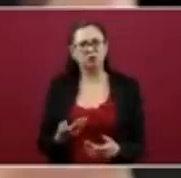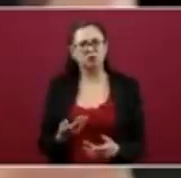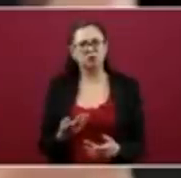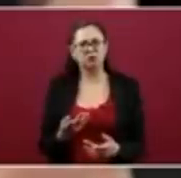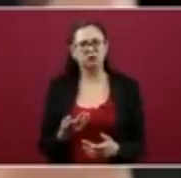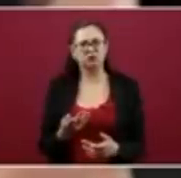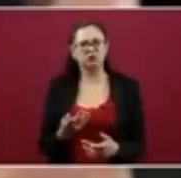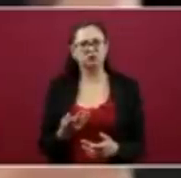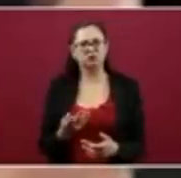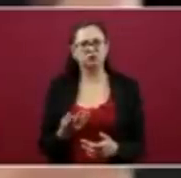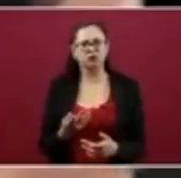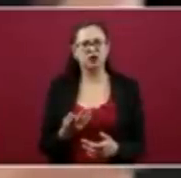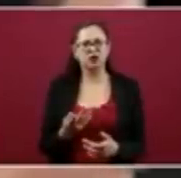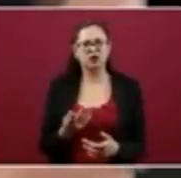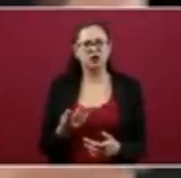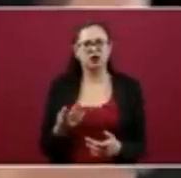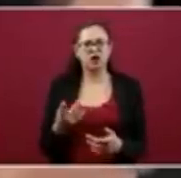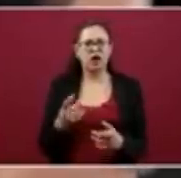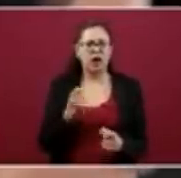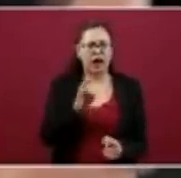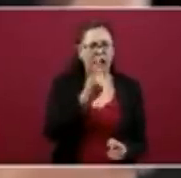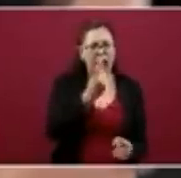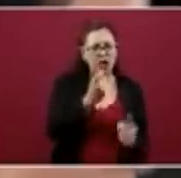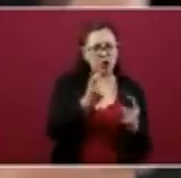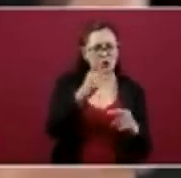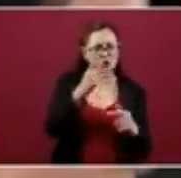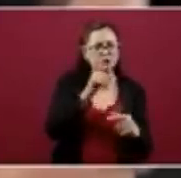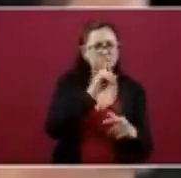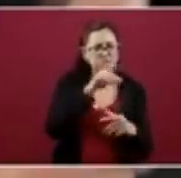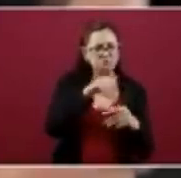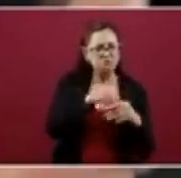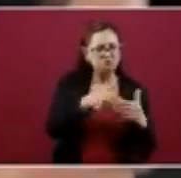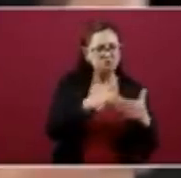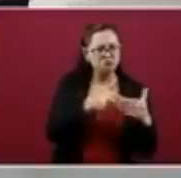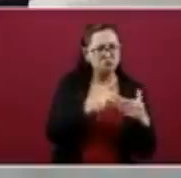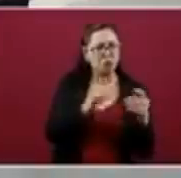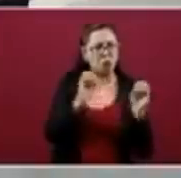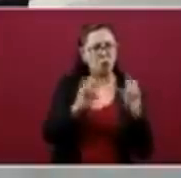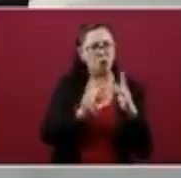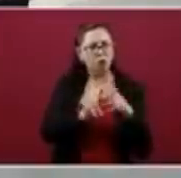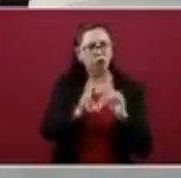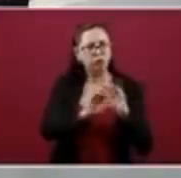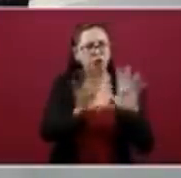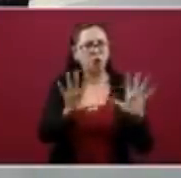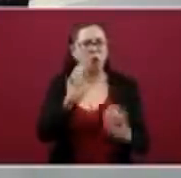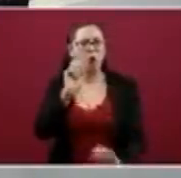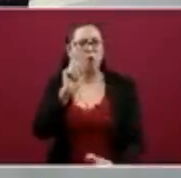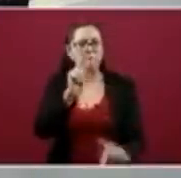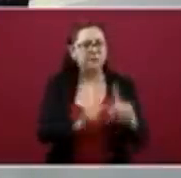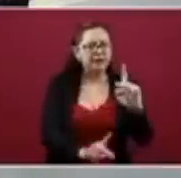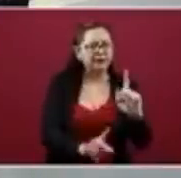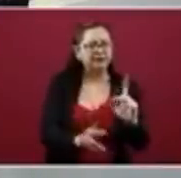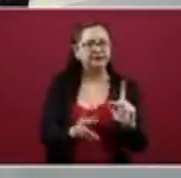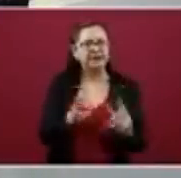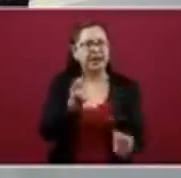aplicará solo a unas cuantas obras o se aplicará a todas, y si nos darán a conocer